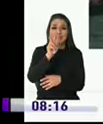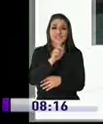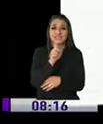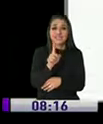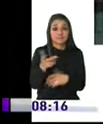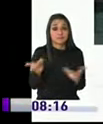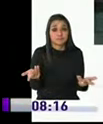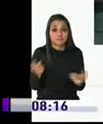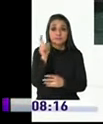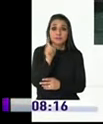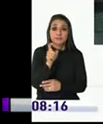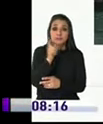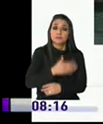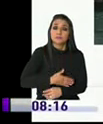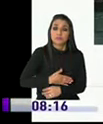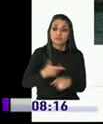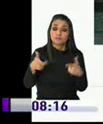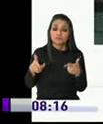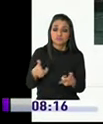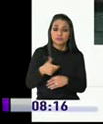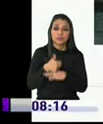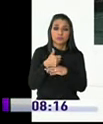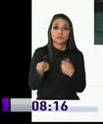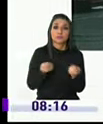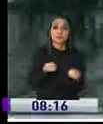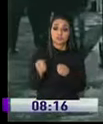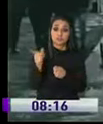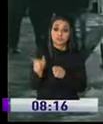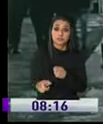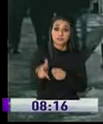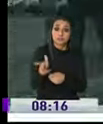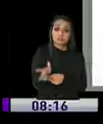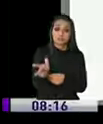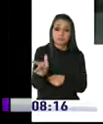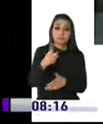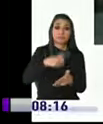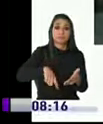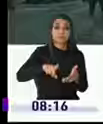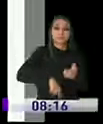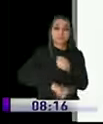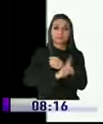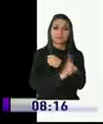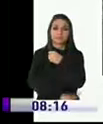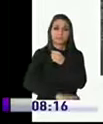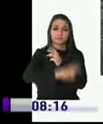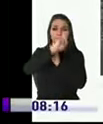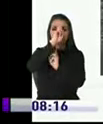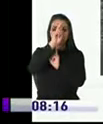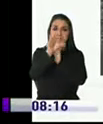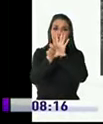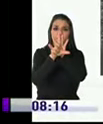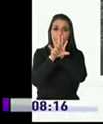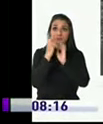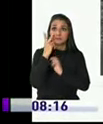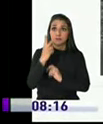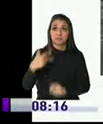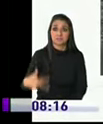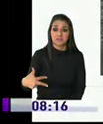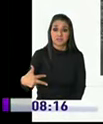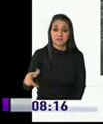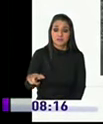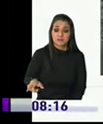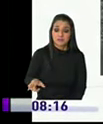necesita entonces presencia de las autoridades para sancionar a estas personas que están irrespetando las veredas. Miren nada más, hay de